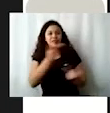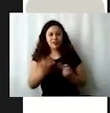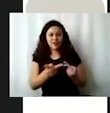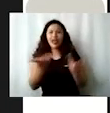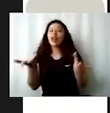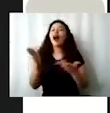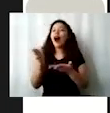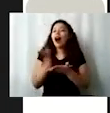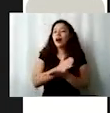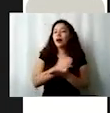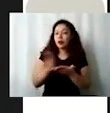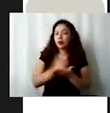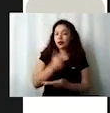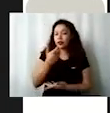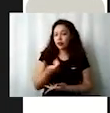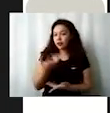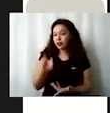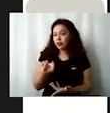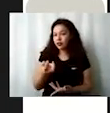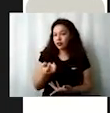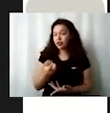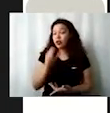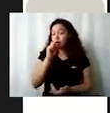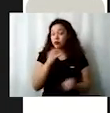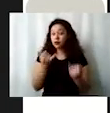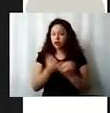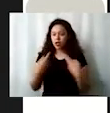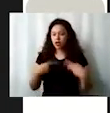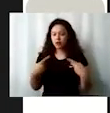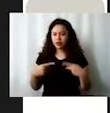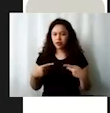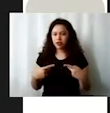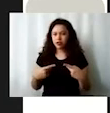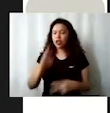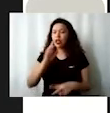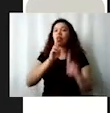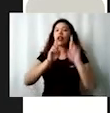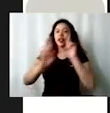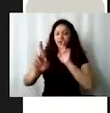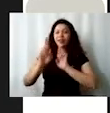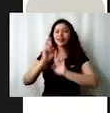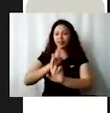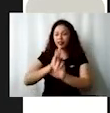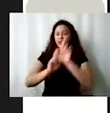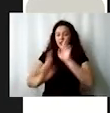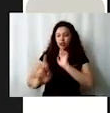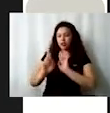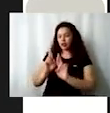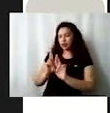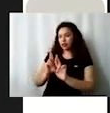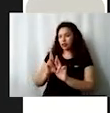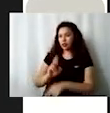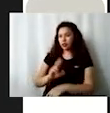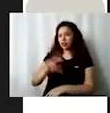esto, también puede ser que la persona dentro de estas respuestas que te está dando, ya te está